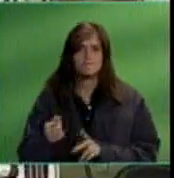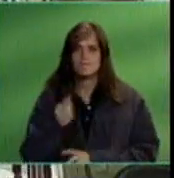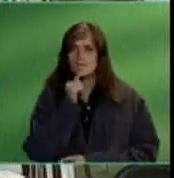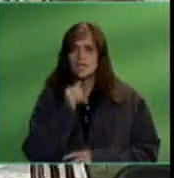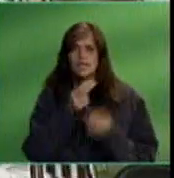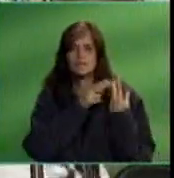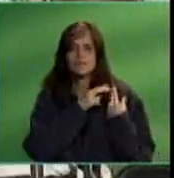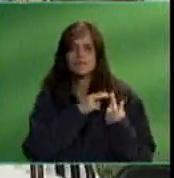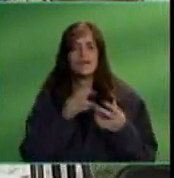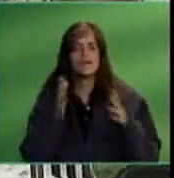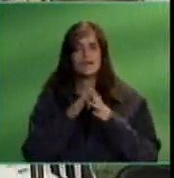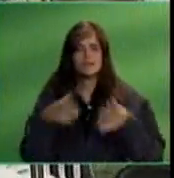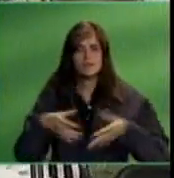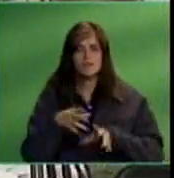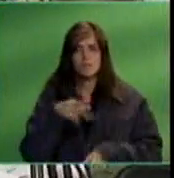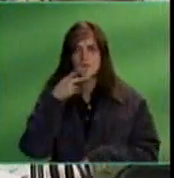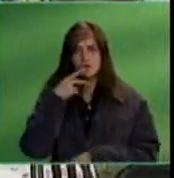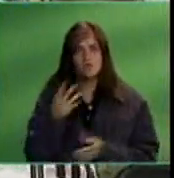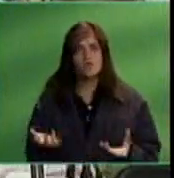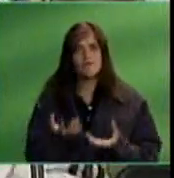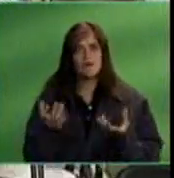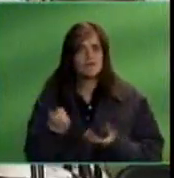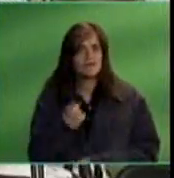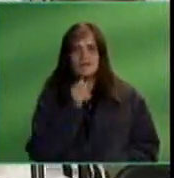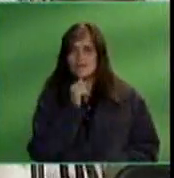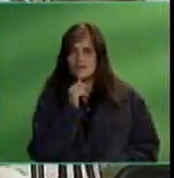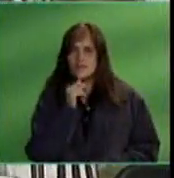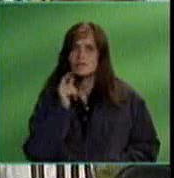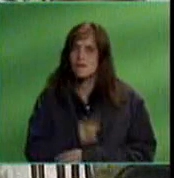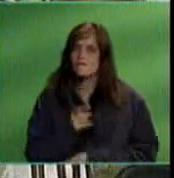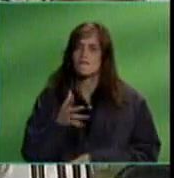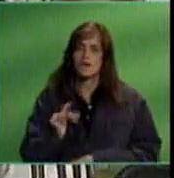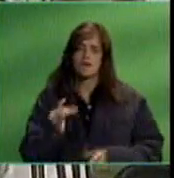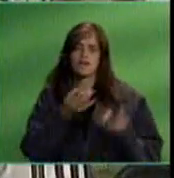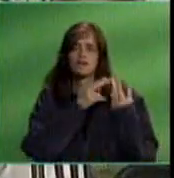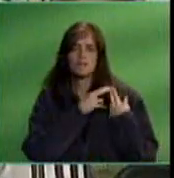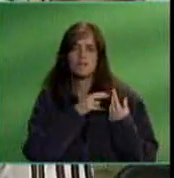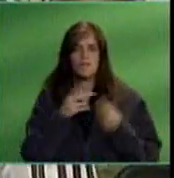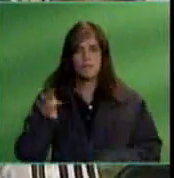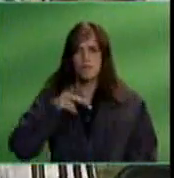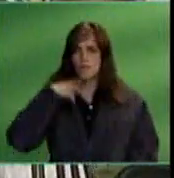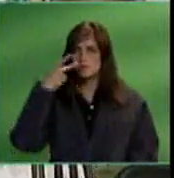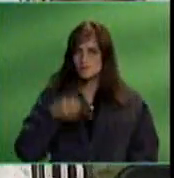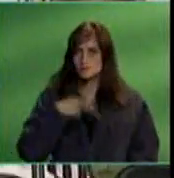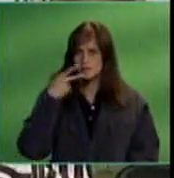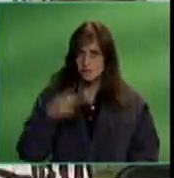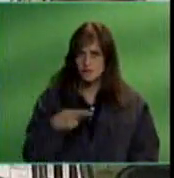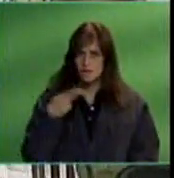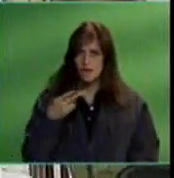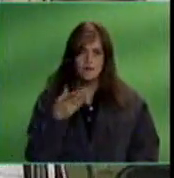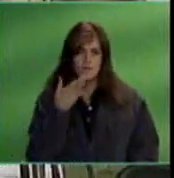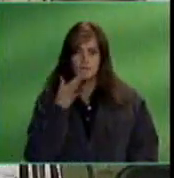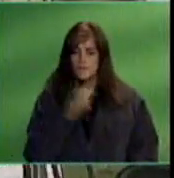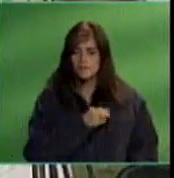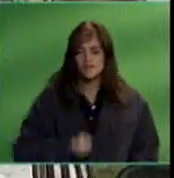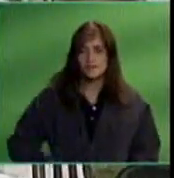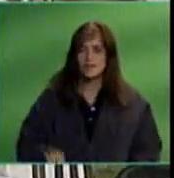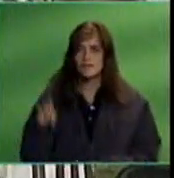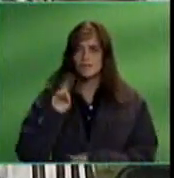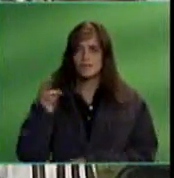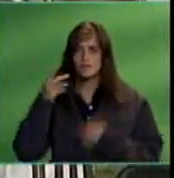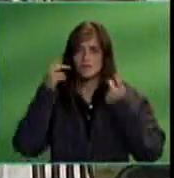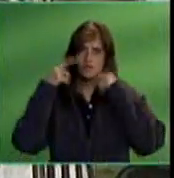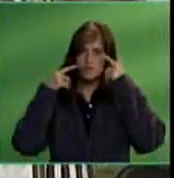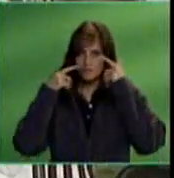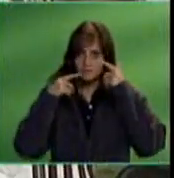se hace responsable de las casas del partido que fueron quemadas hay que tener responsabilidad en la política cuando el presidente de la república